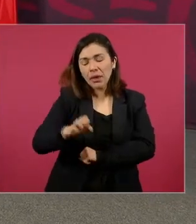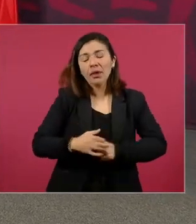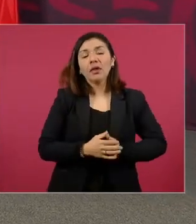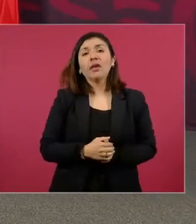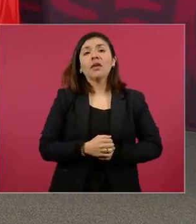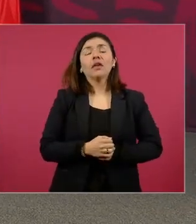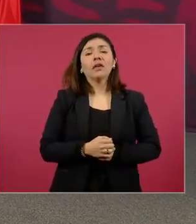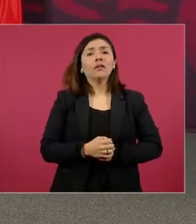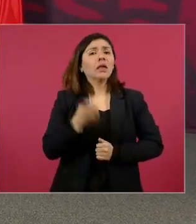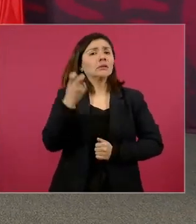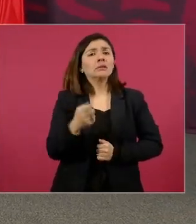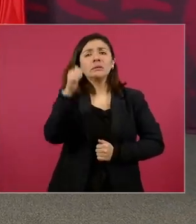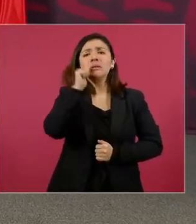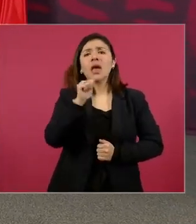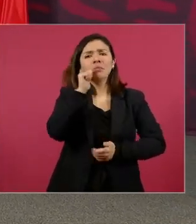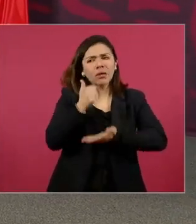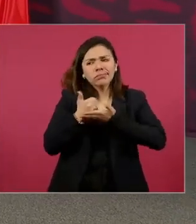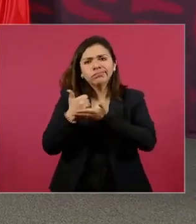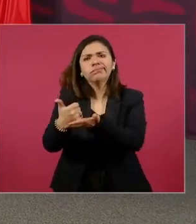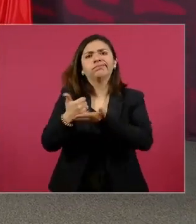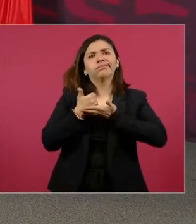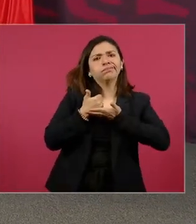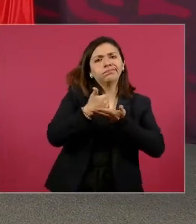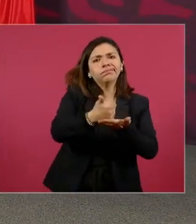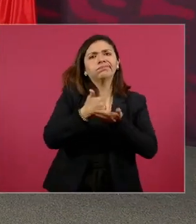y nos ayudamos,